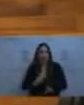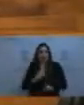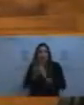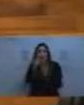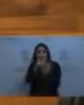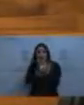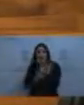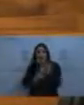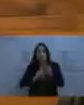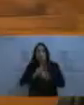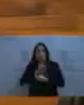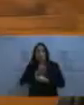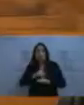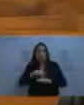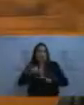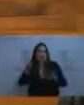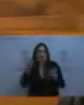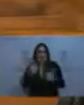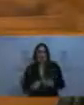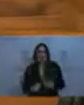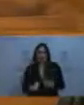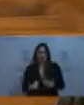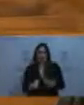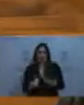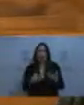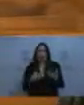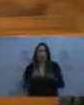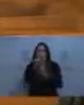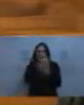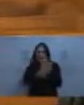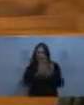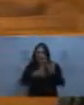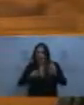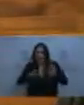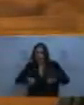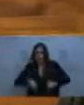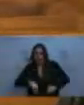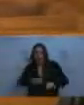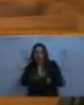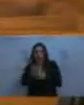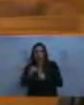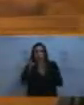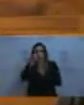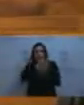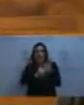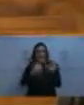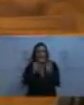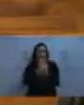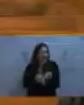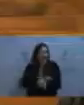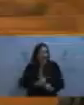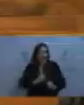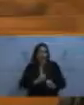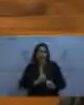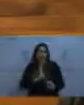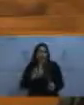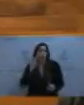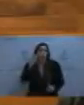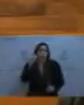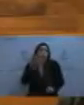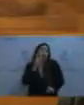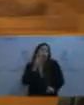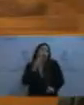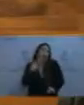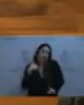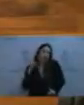no hay nada de lo que piden esas normas, no hubo ni listas ni admitidos ni excluidos, ni nada que se le parezca. Solo podemos saber, porque yo lo pregunté, que el proceso